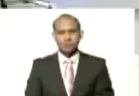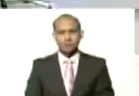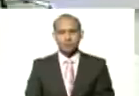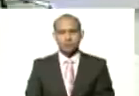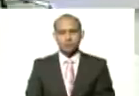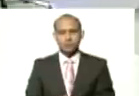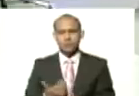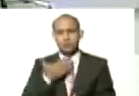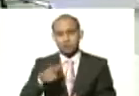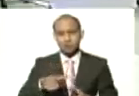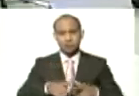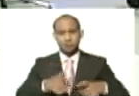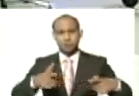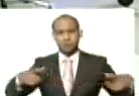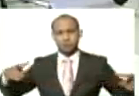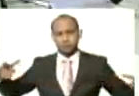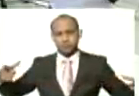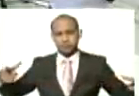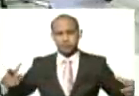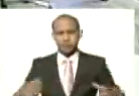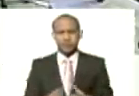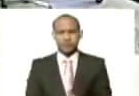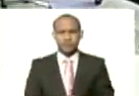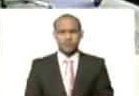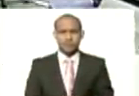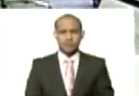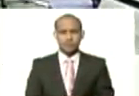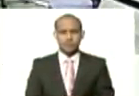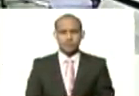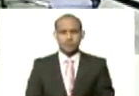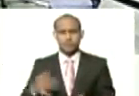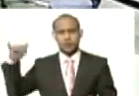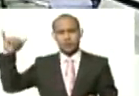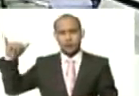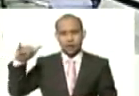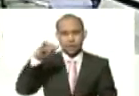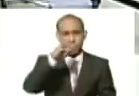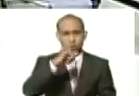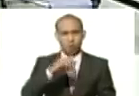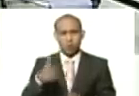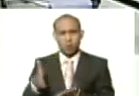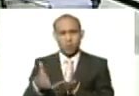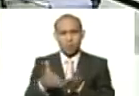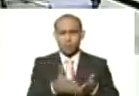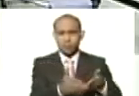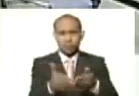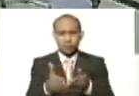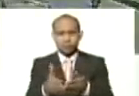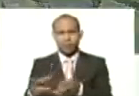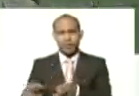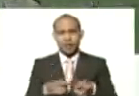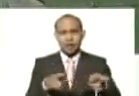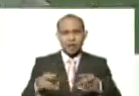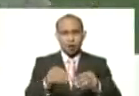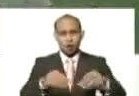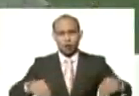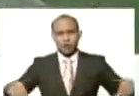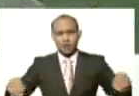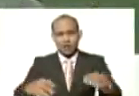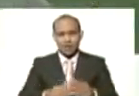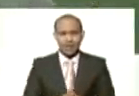en un despliegue de esta magnitud por el aire, por los mares, por los ríos, en tierra, en el